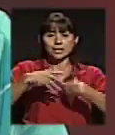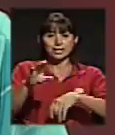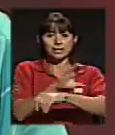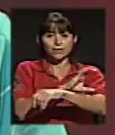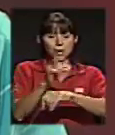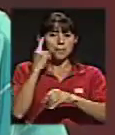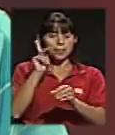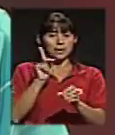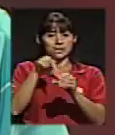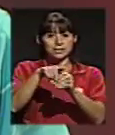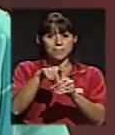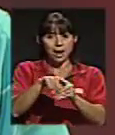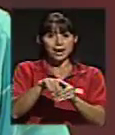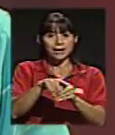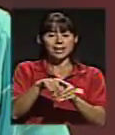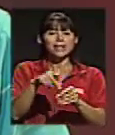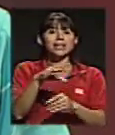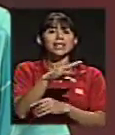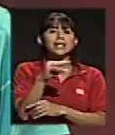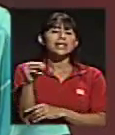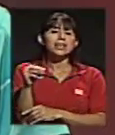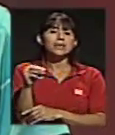a participar y